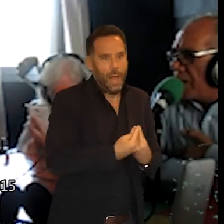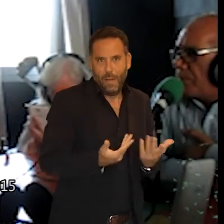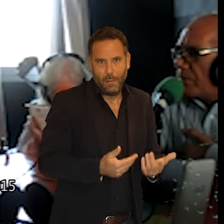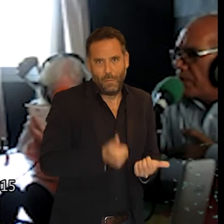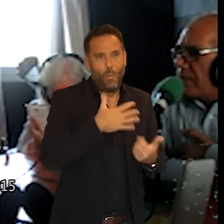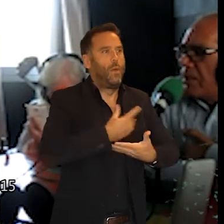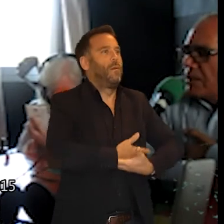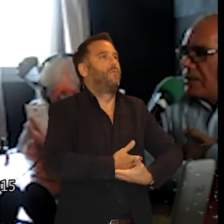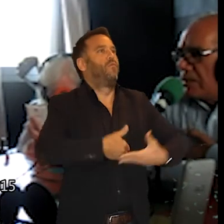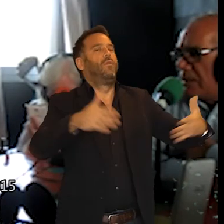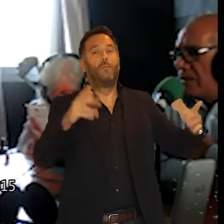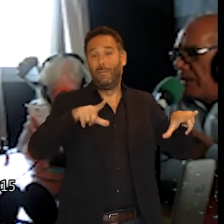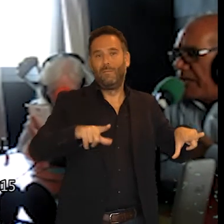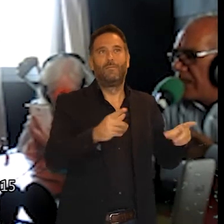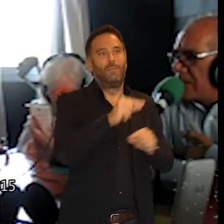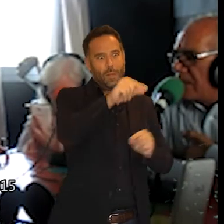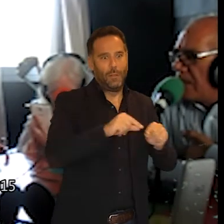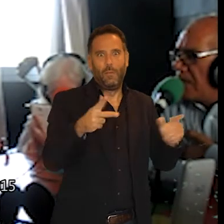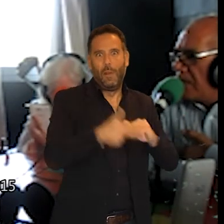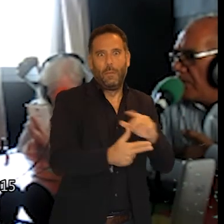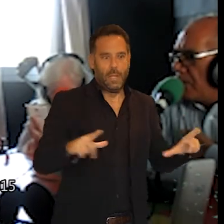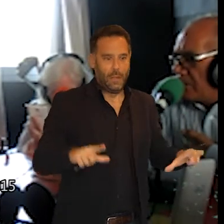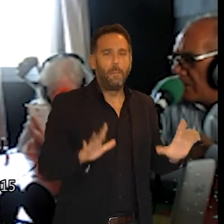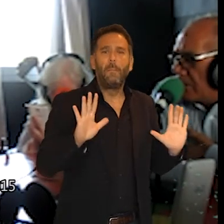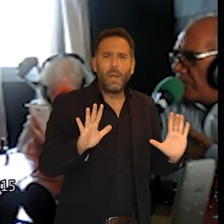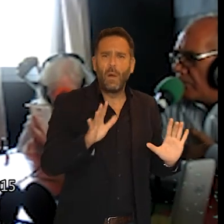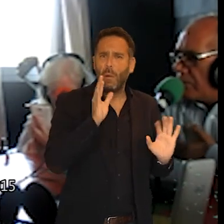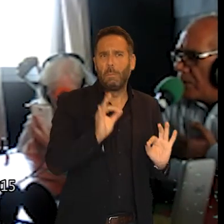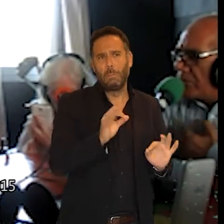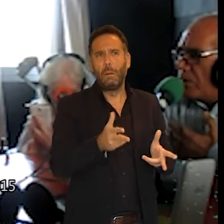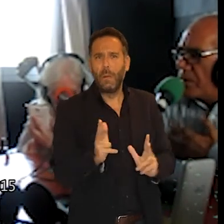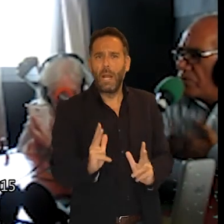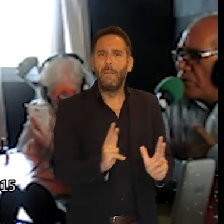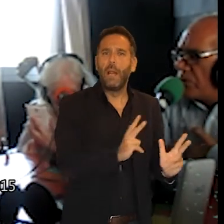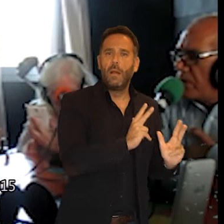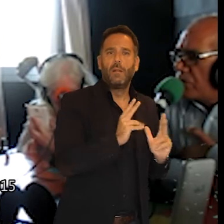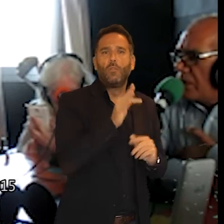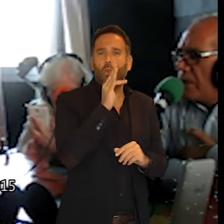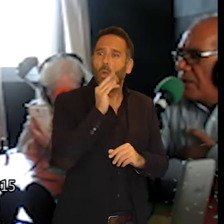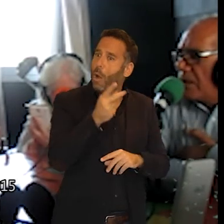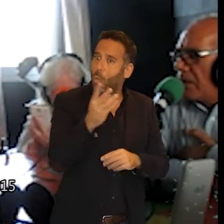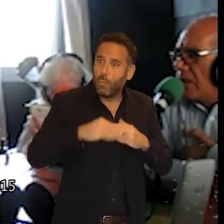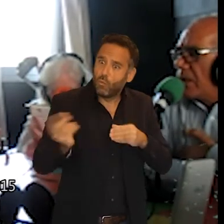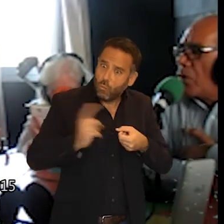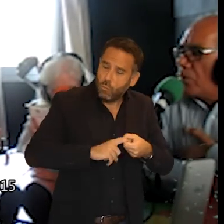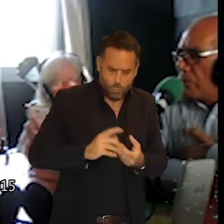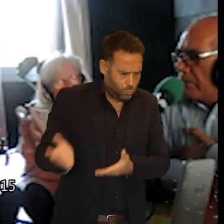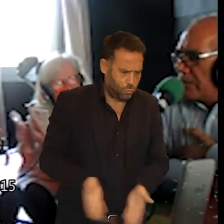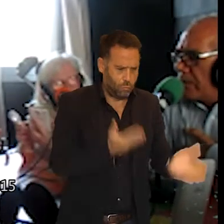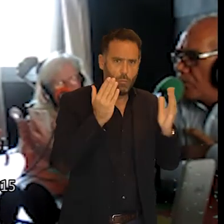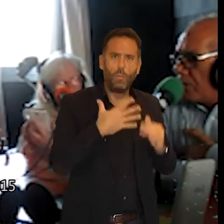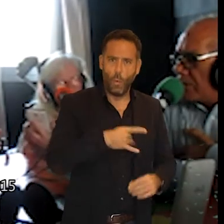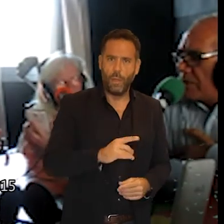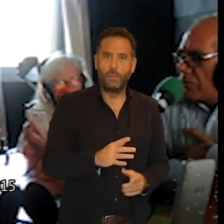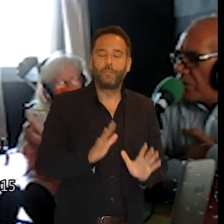más espacio, pero en principio algunas plazas más sí sería todavía susceptible de que pudieran venir algunos más. Sí, no,